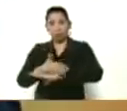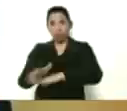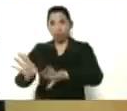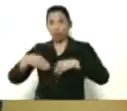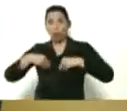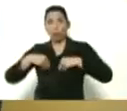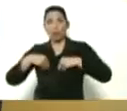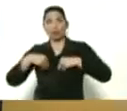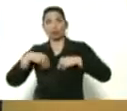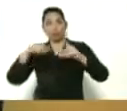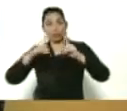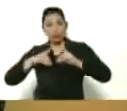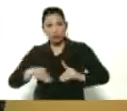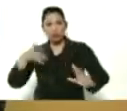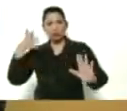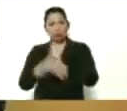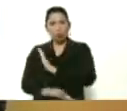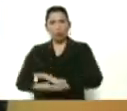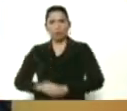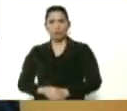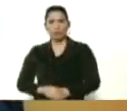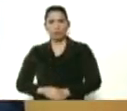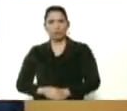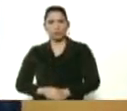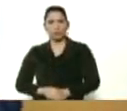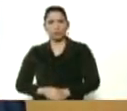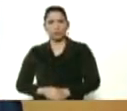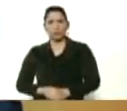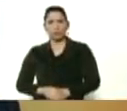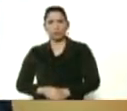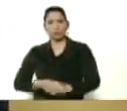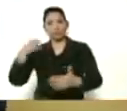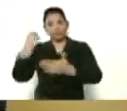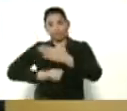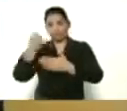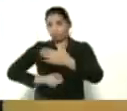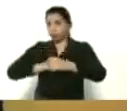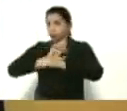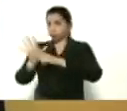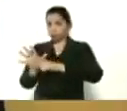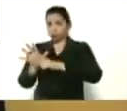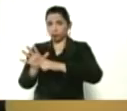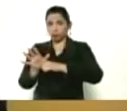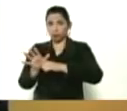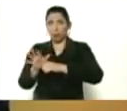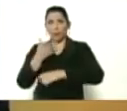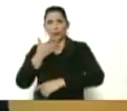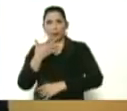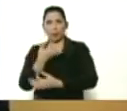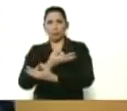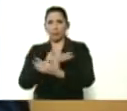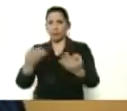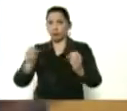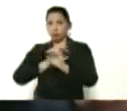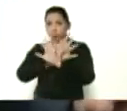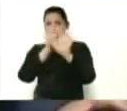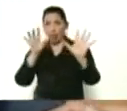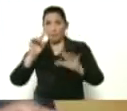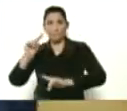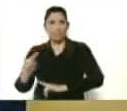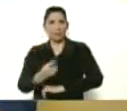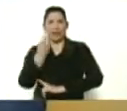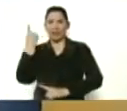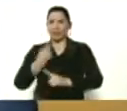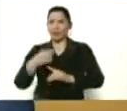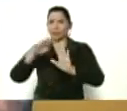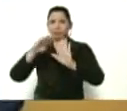de decisiones respecto al combate del COVID-19. Ya queda perfectamente claro que la primera medida que hay que tomar